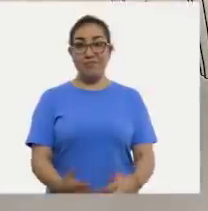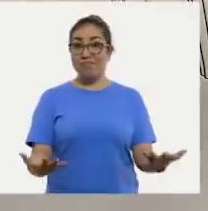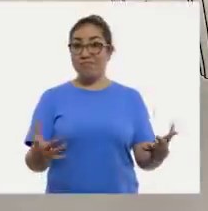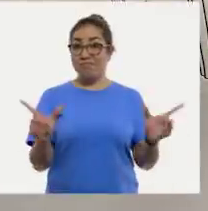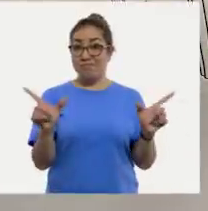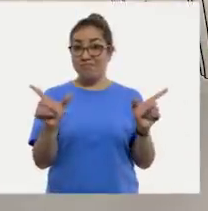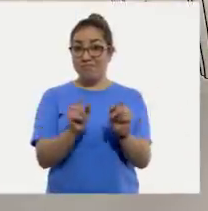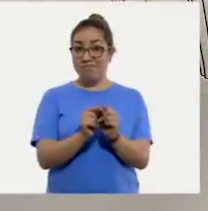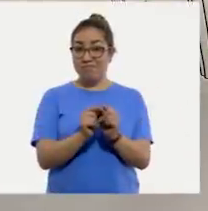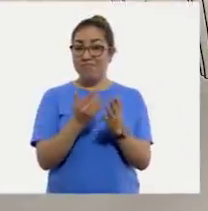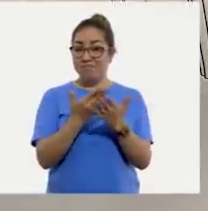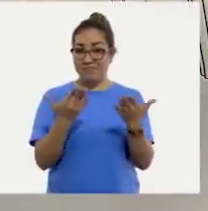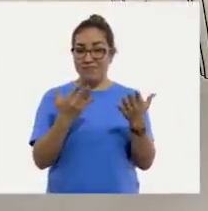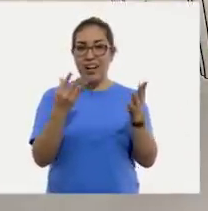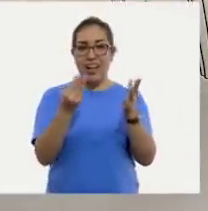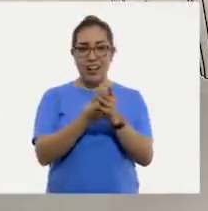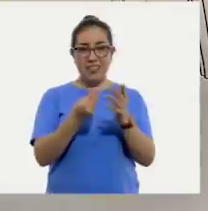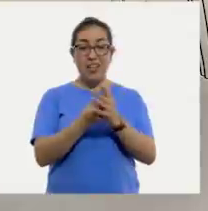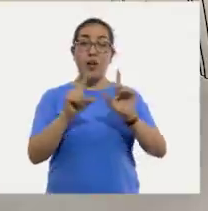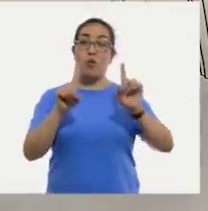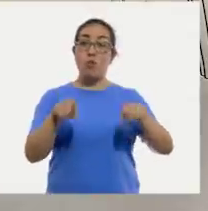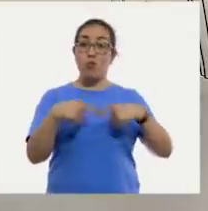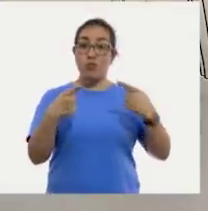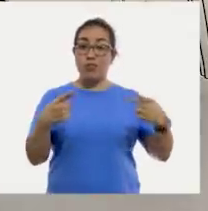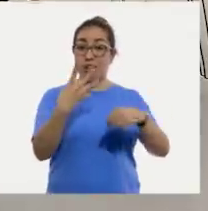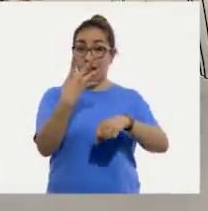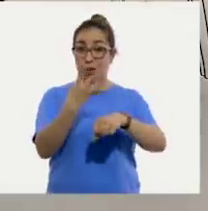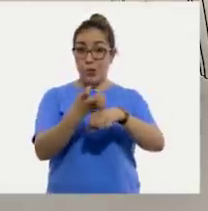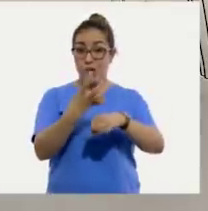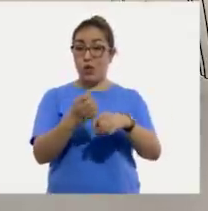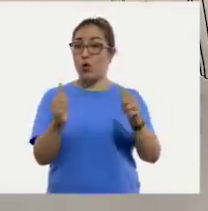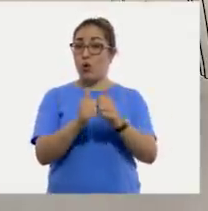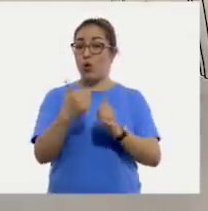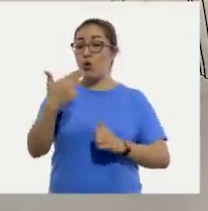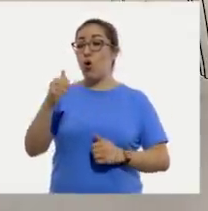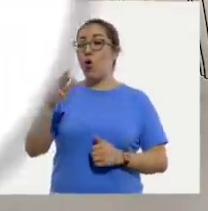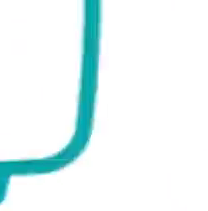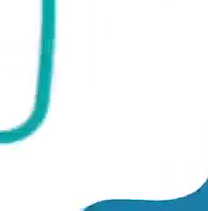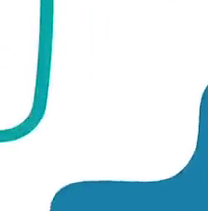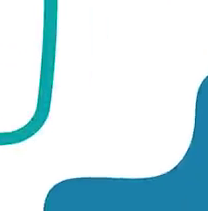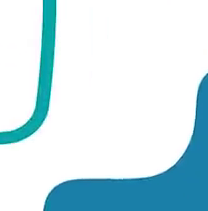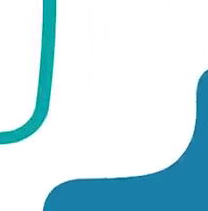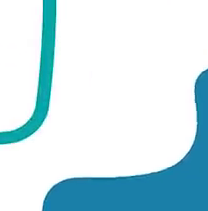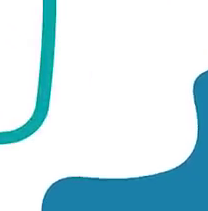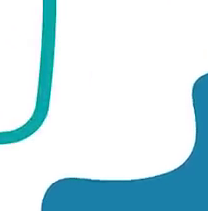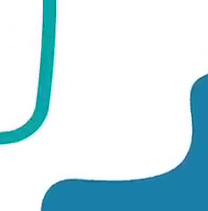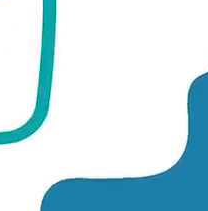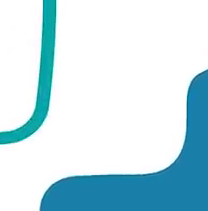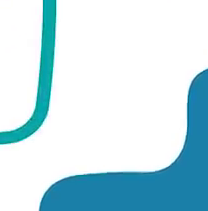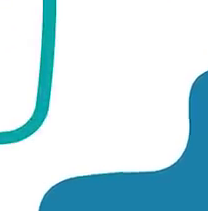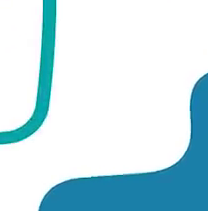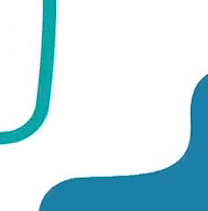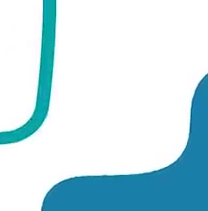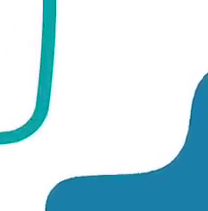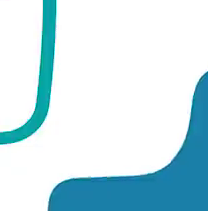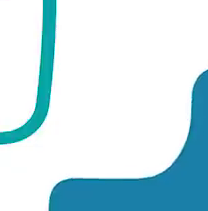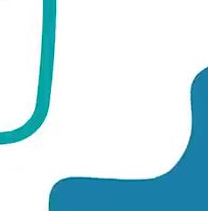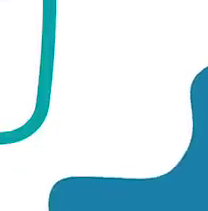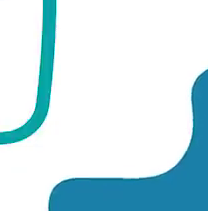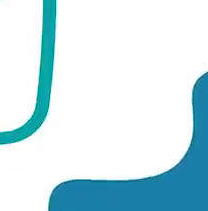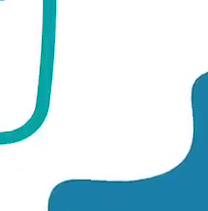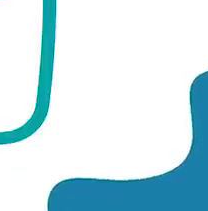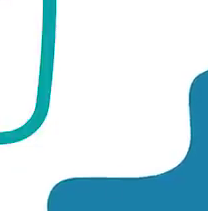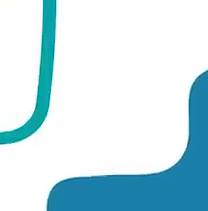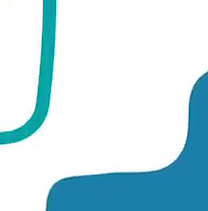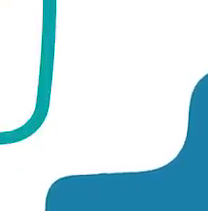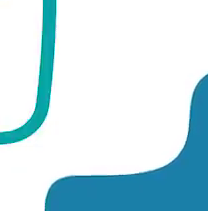Aparte, es todo en nuestra clase de música de cuarto grado con Horacio Franco, La Música Te Mueve. Les dejamos con educación socioemocional.